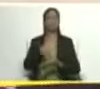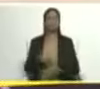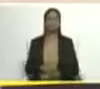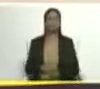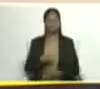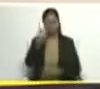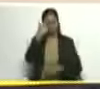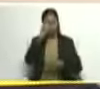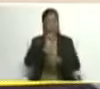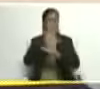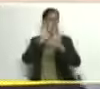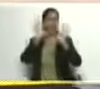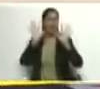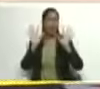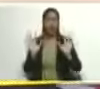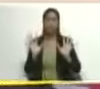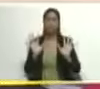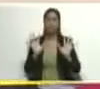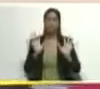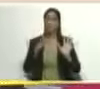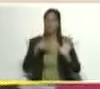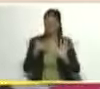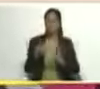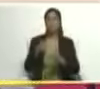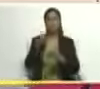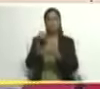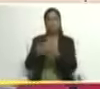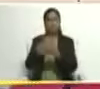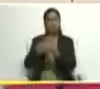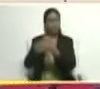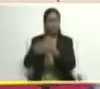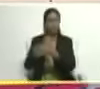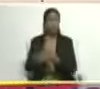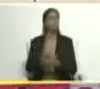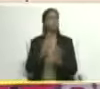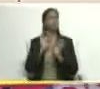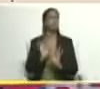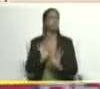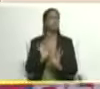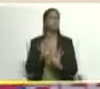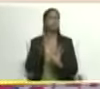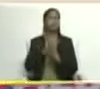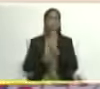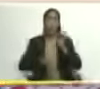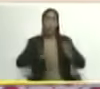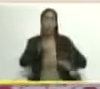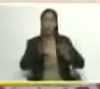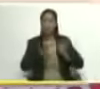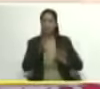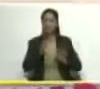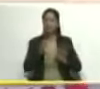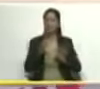lúcida, dispuesta a la lucha, con sed de justicia e independencia,